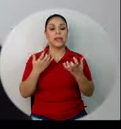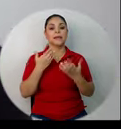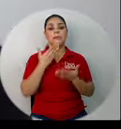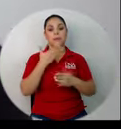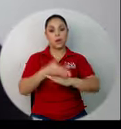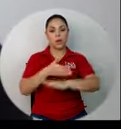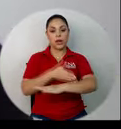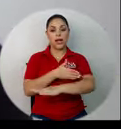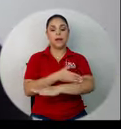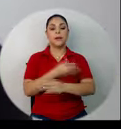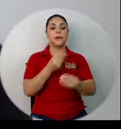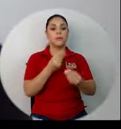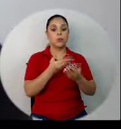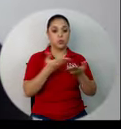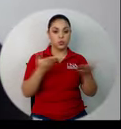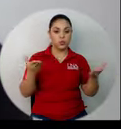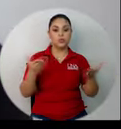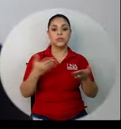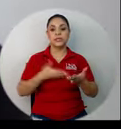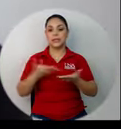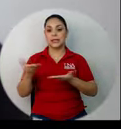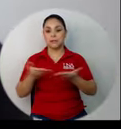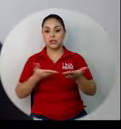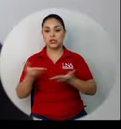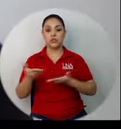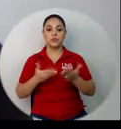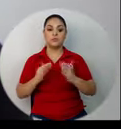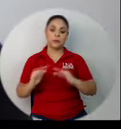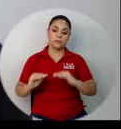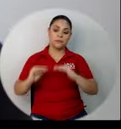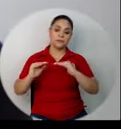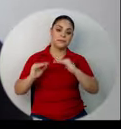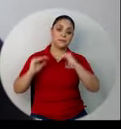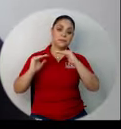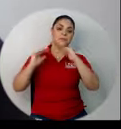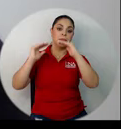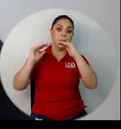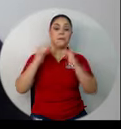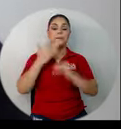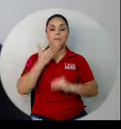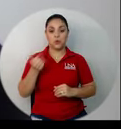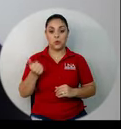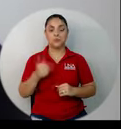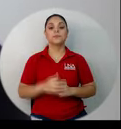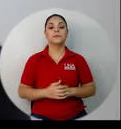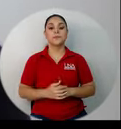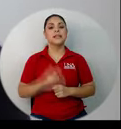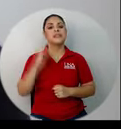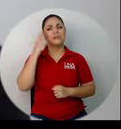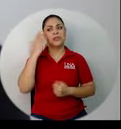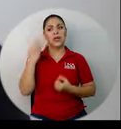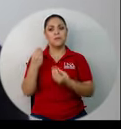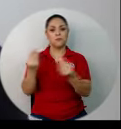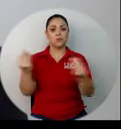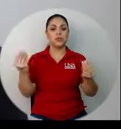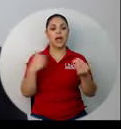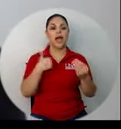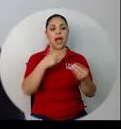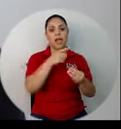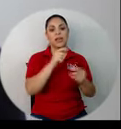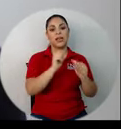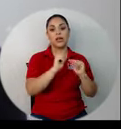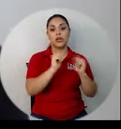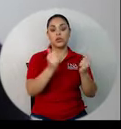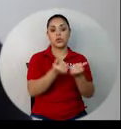productos, servicios, ¿verdad? En posicionarse más. Pese a que hay un mercado cautivo, ¿verdad? Sabemos que está Copeuna,